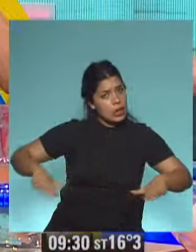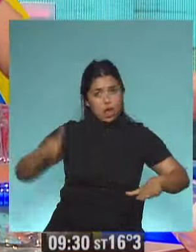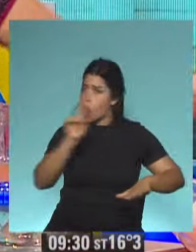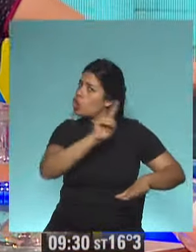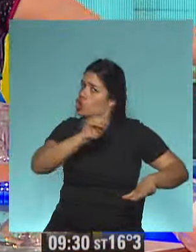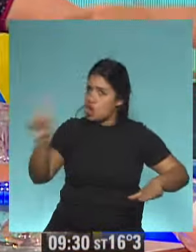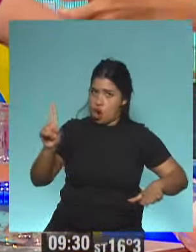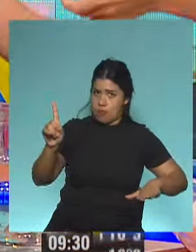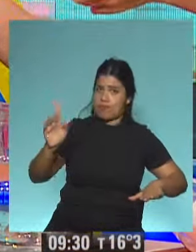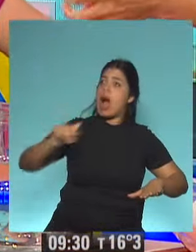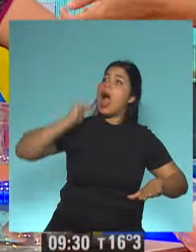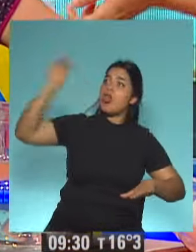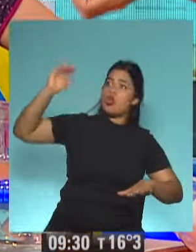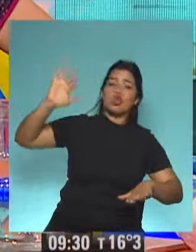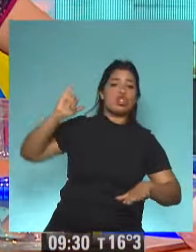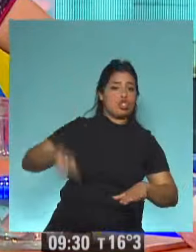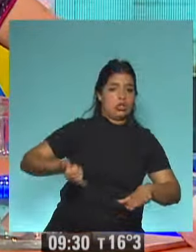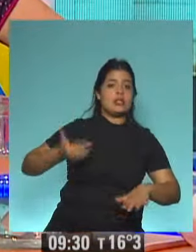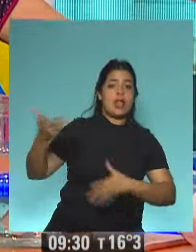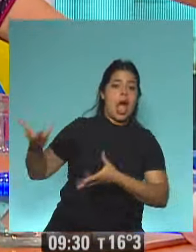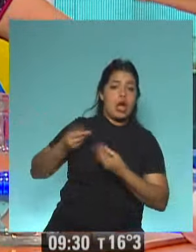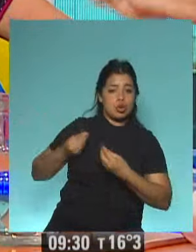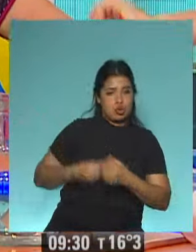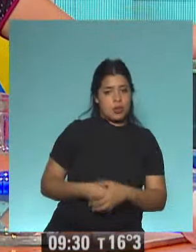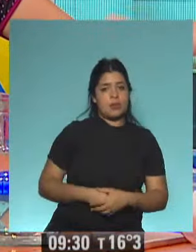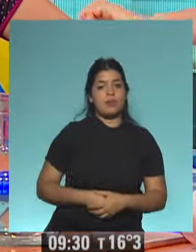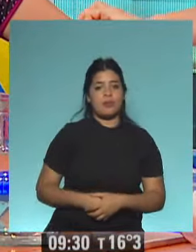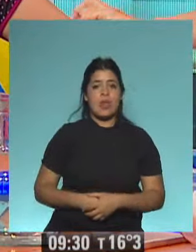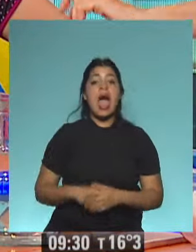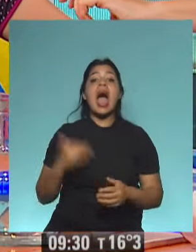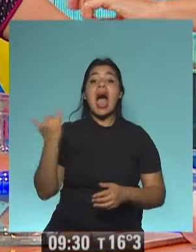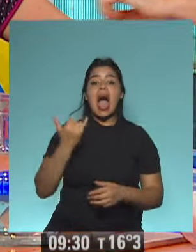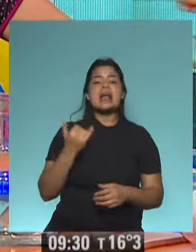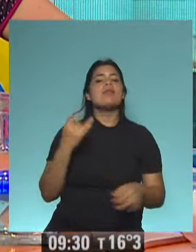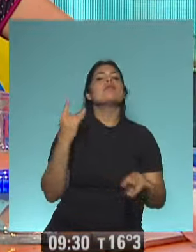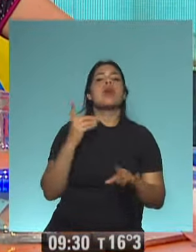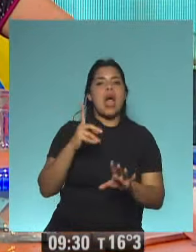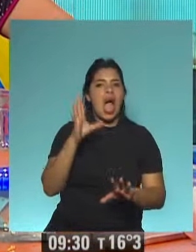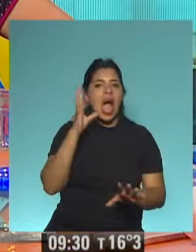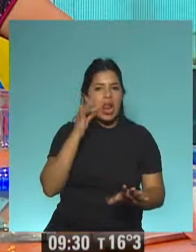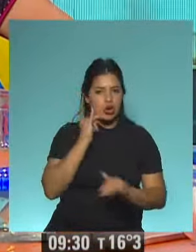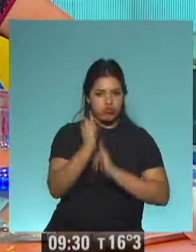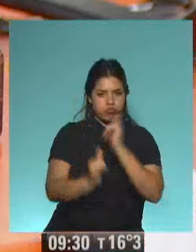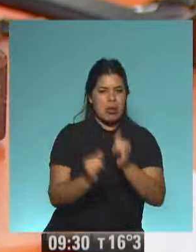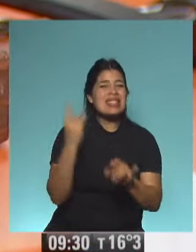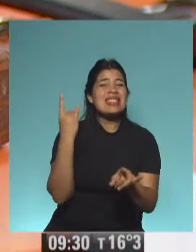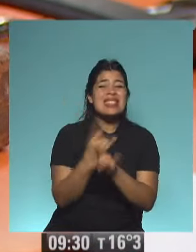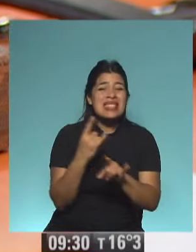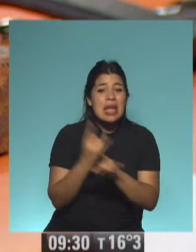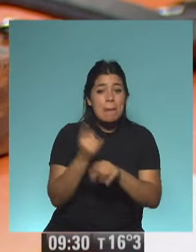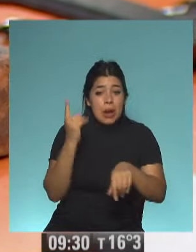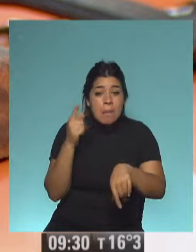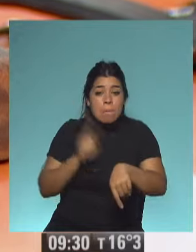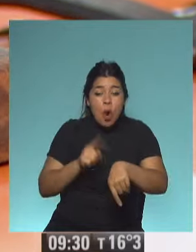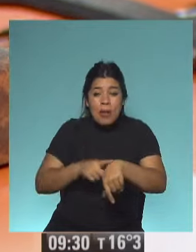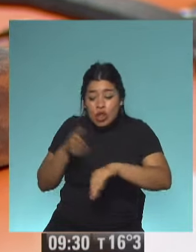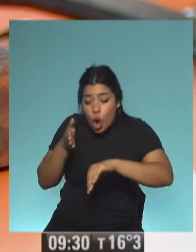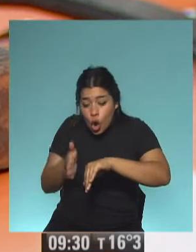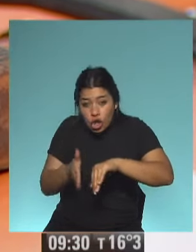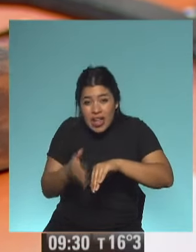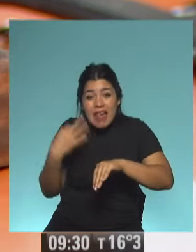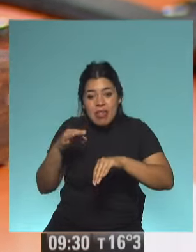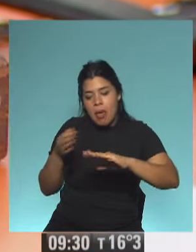también podés, hay un montón de cortes, corte pluma. Sí. Y siempre para cortar tenés que meter los deditos así. Muy que bueno como ese. Uña de gato sí.